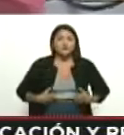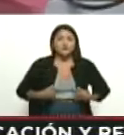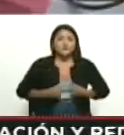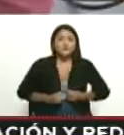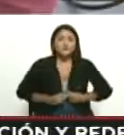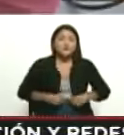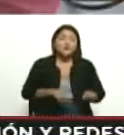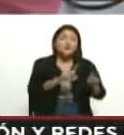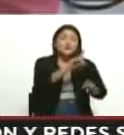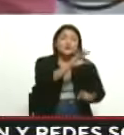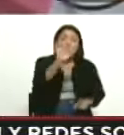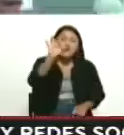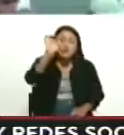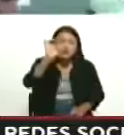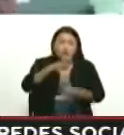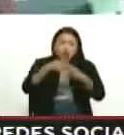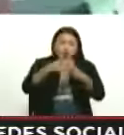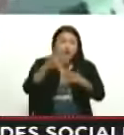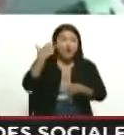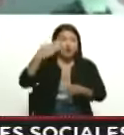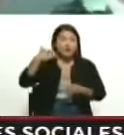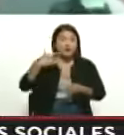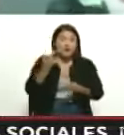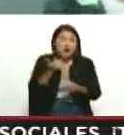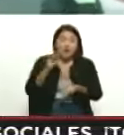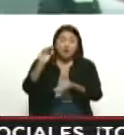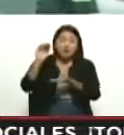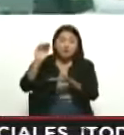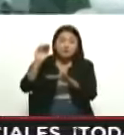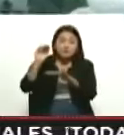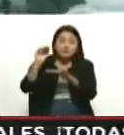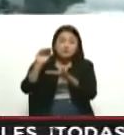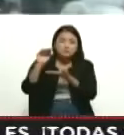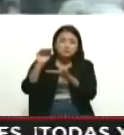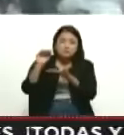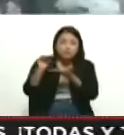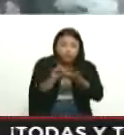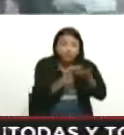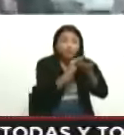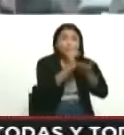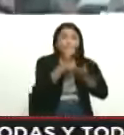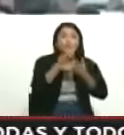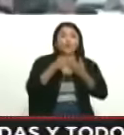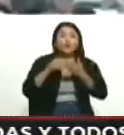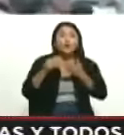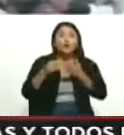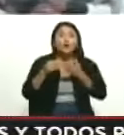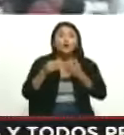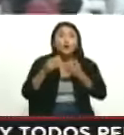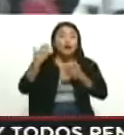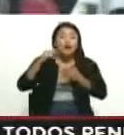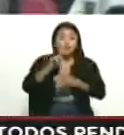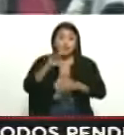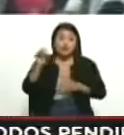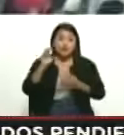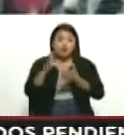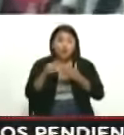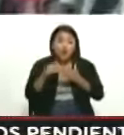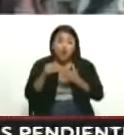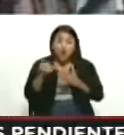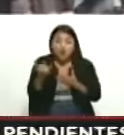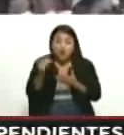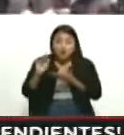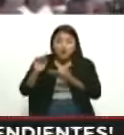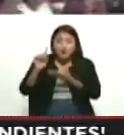100 dólares que se recibían aquí antes, ahora estamos recibiendo, llegamos a recibir uno. Un dólar. Ahorita a lo mejor estamos